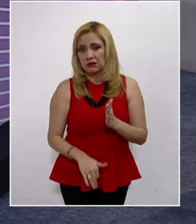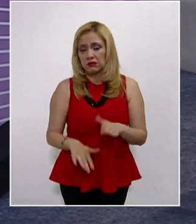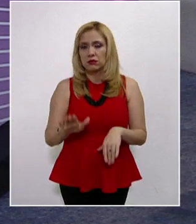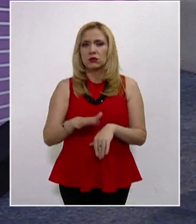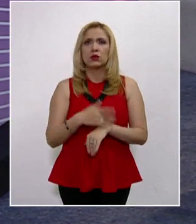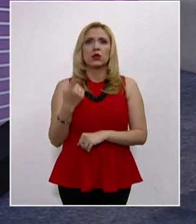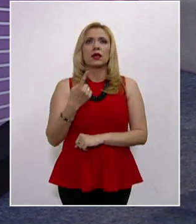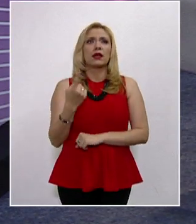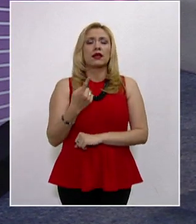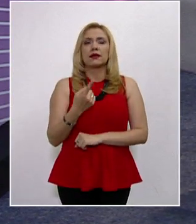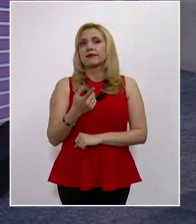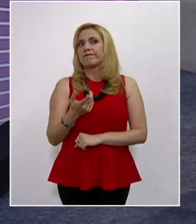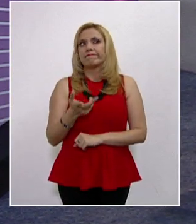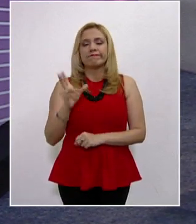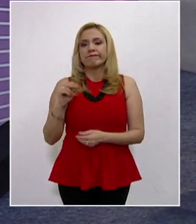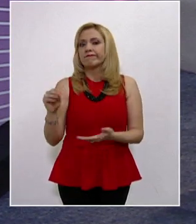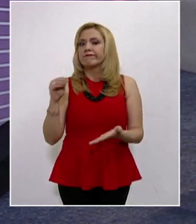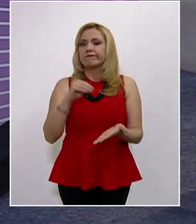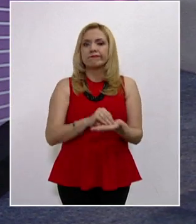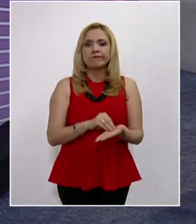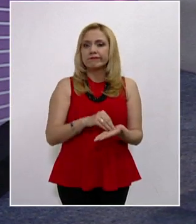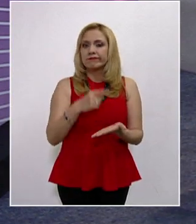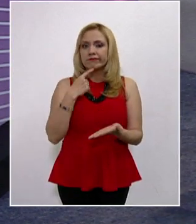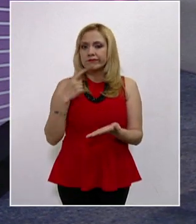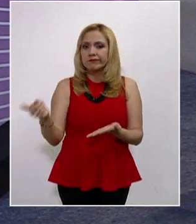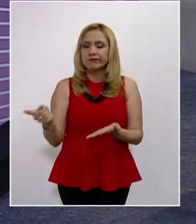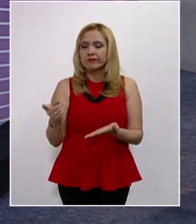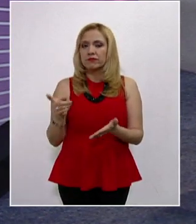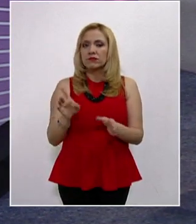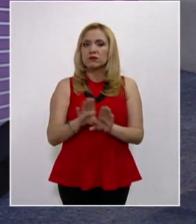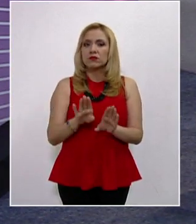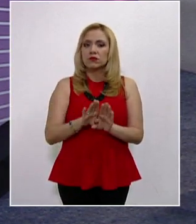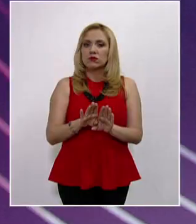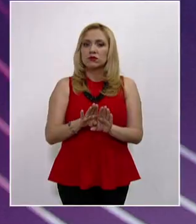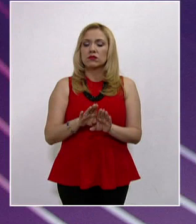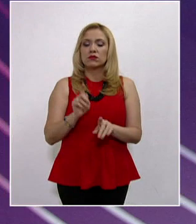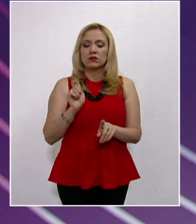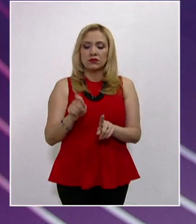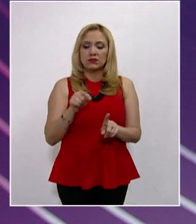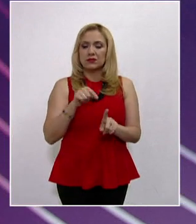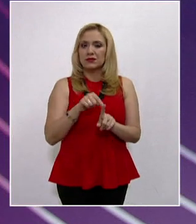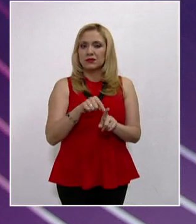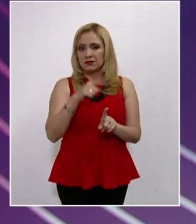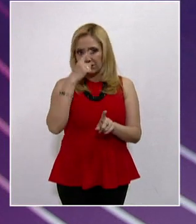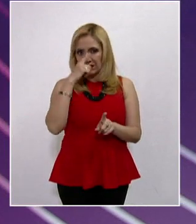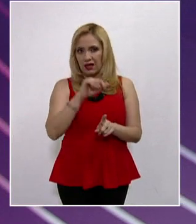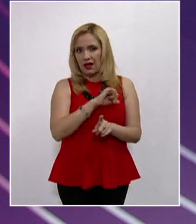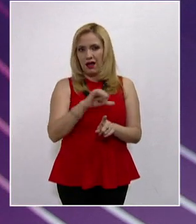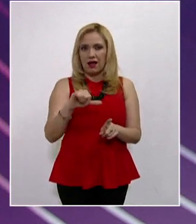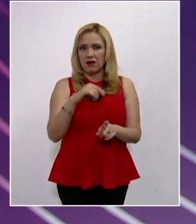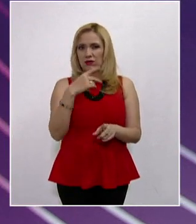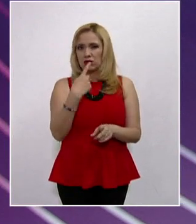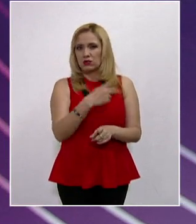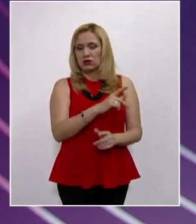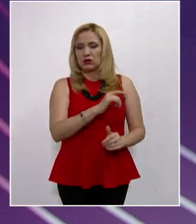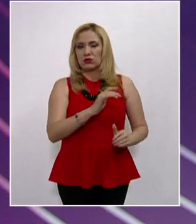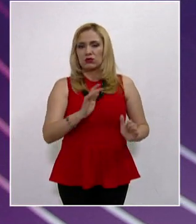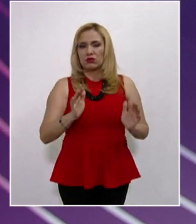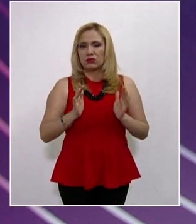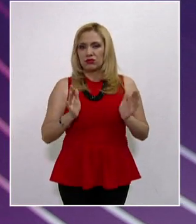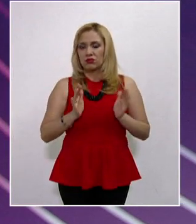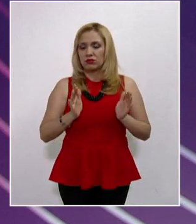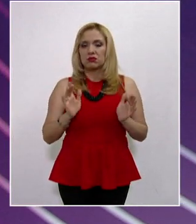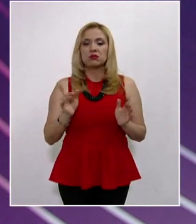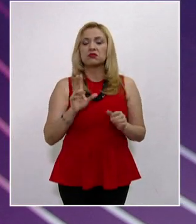porque precisamente no adopta este criterio del bien jurídico tutelado, o sea, restringido a la disciplina militar, y solamente